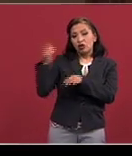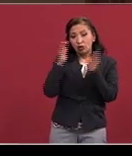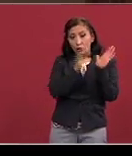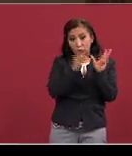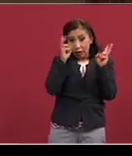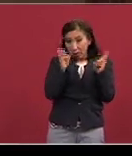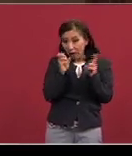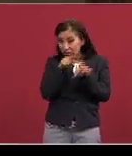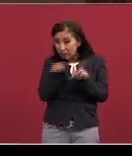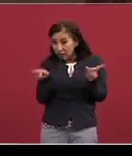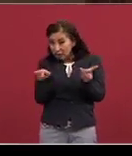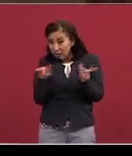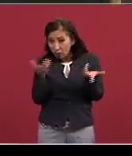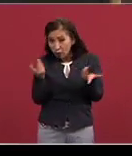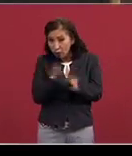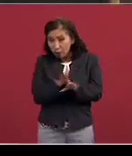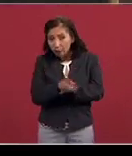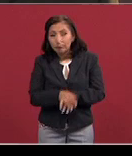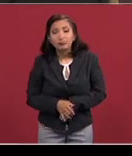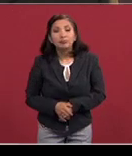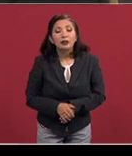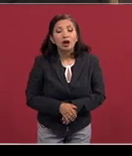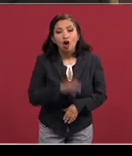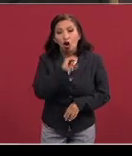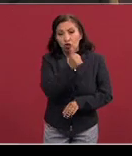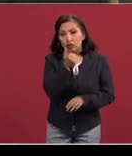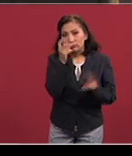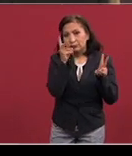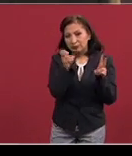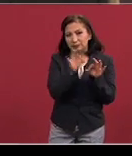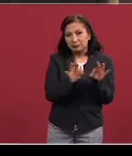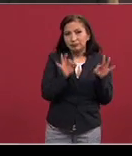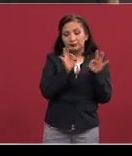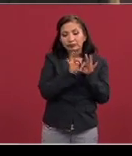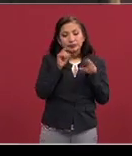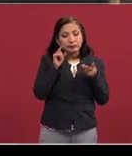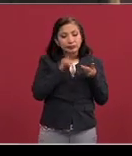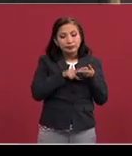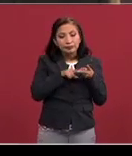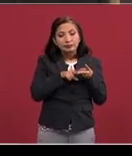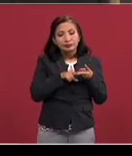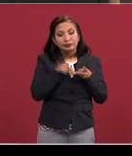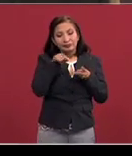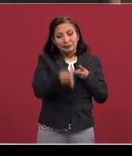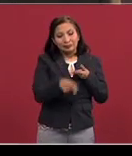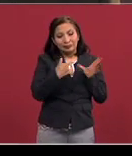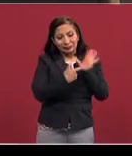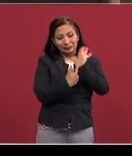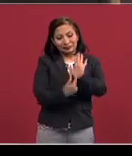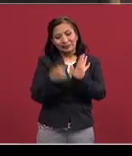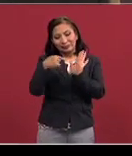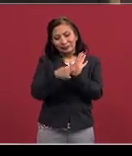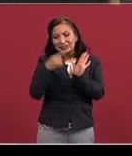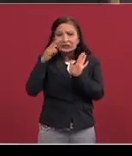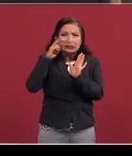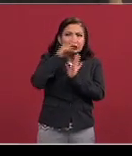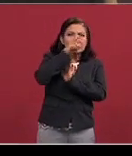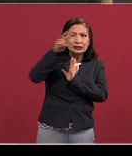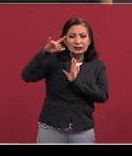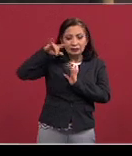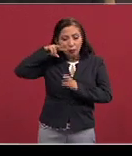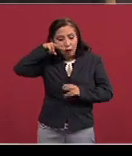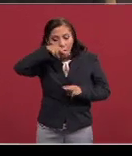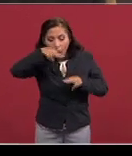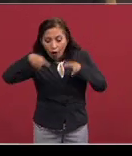eje o otro conjunto de qué sería? El otro eje fundamental va a ser que esta representación de la perspectiva aérea,